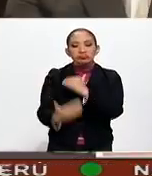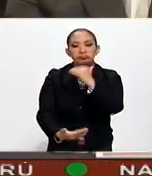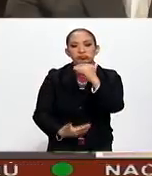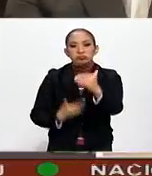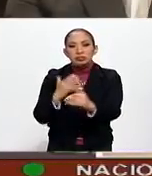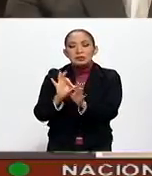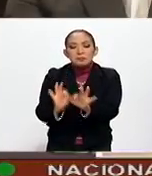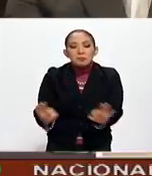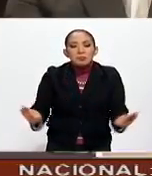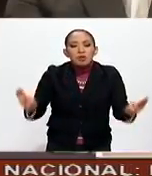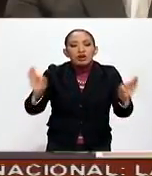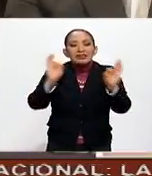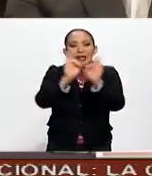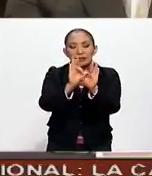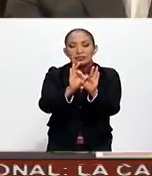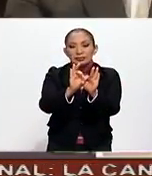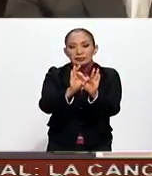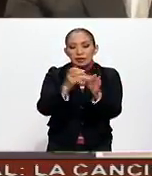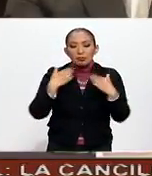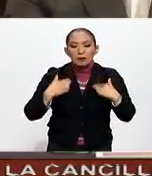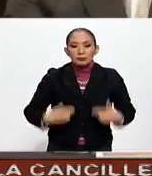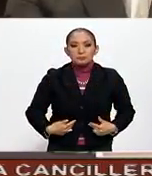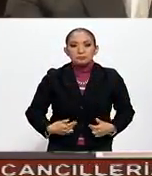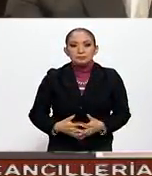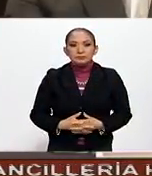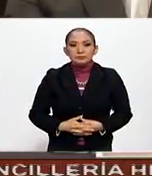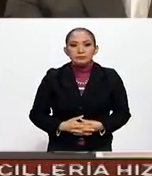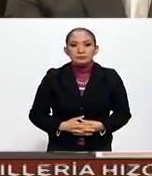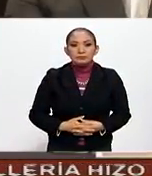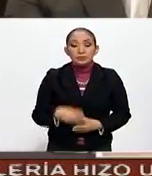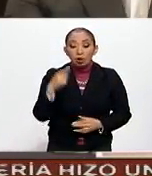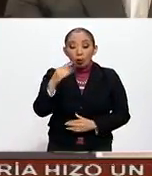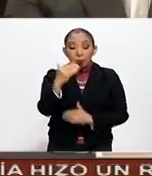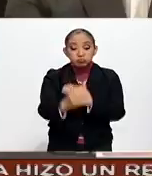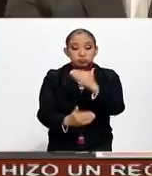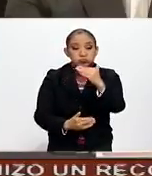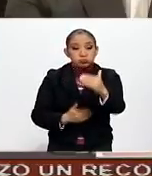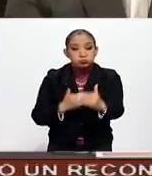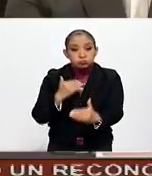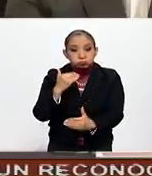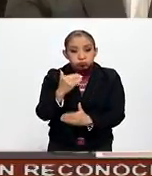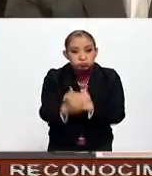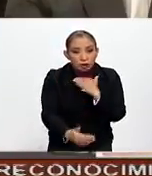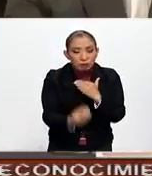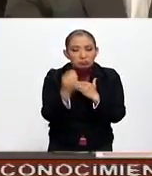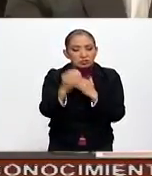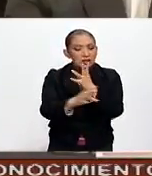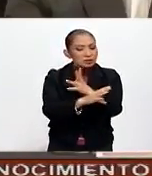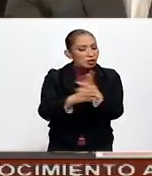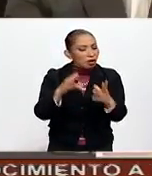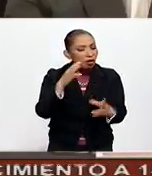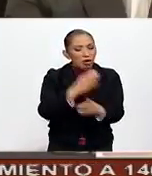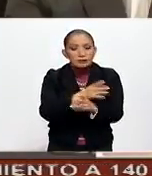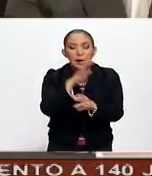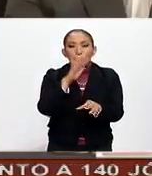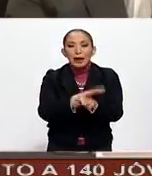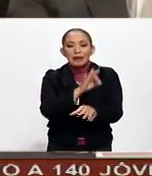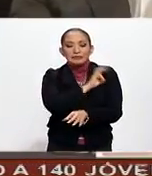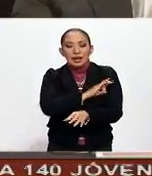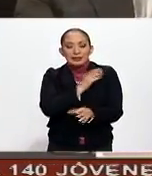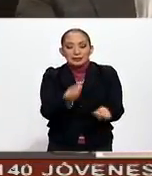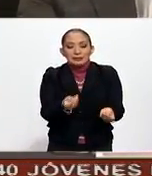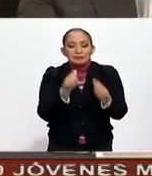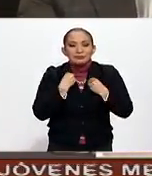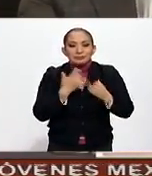procesos más importantes que puede tener el ser humano. Y uno de los procesos que en muchos aspectos más felicidad le